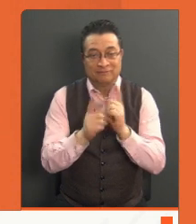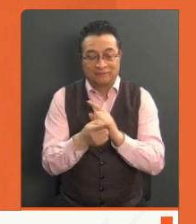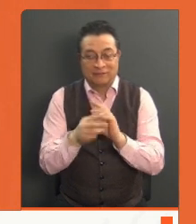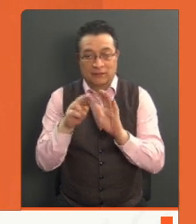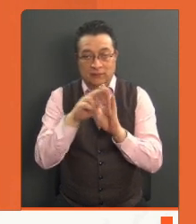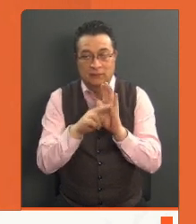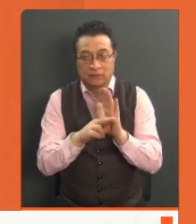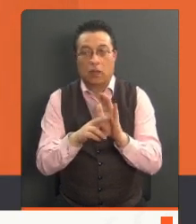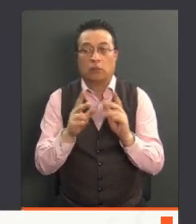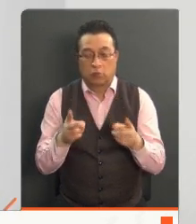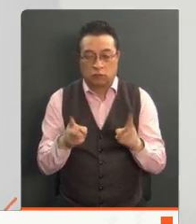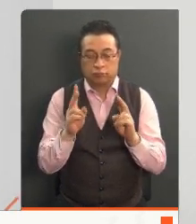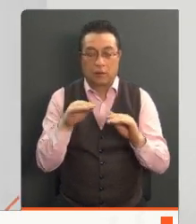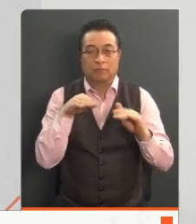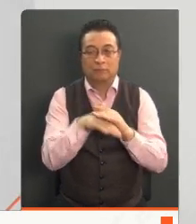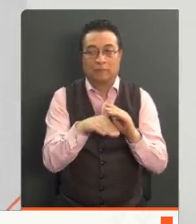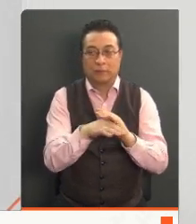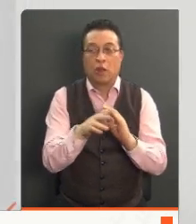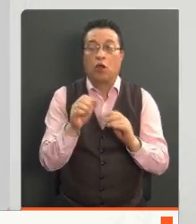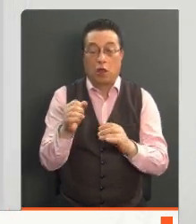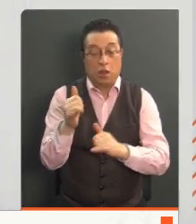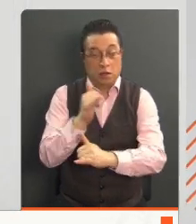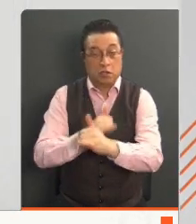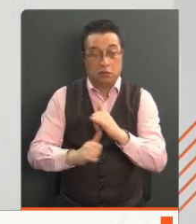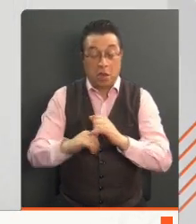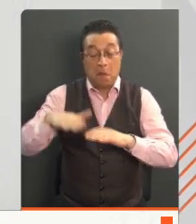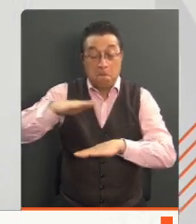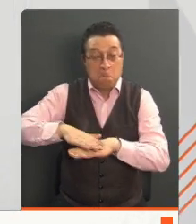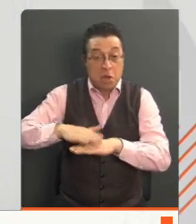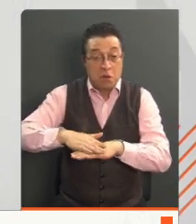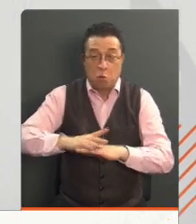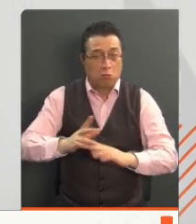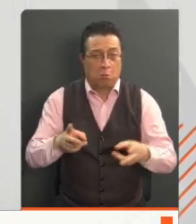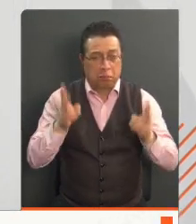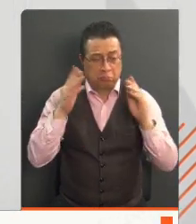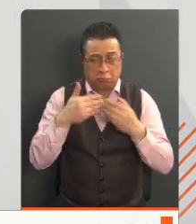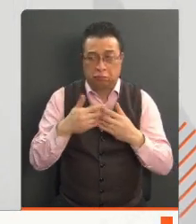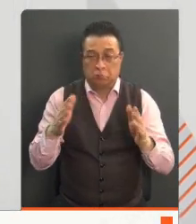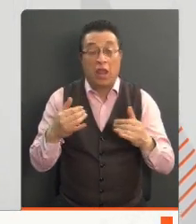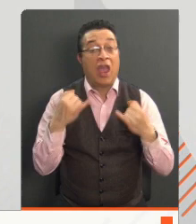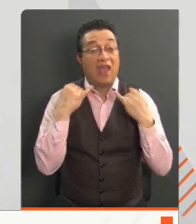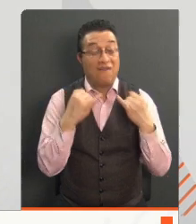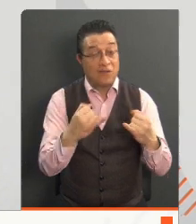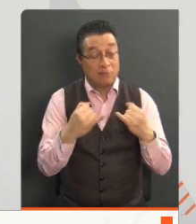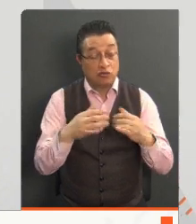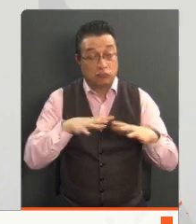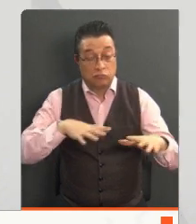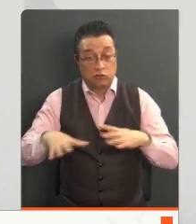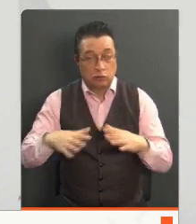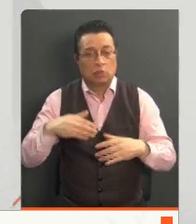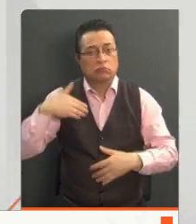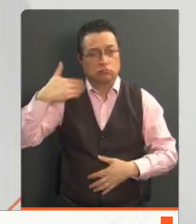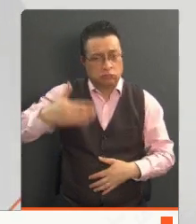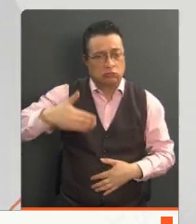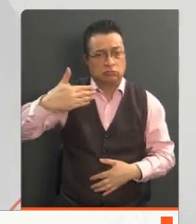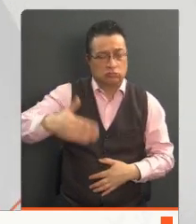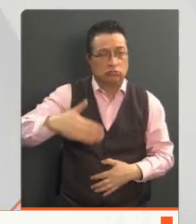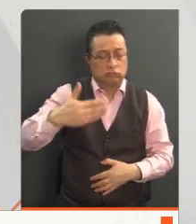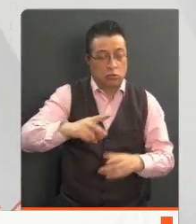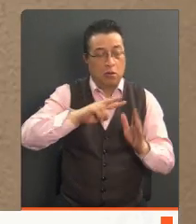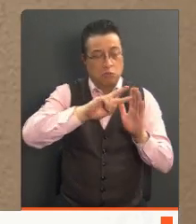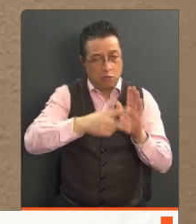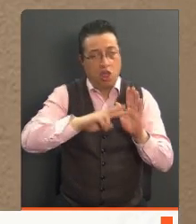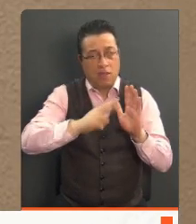permite abrir cuentas de ahorro de forma digital sin un monto mínimo para comenzar, entregar información del producto de forma periódica, entre otras